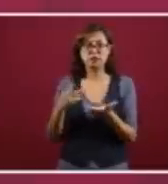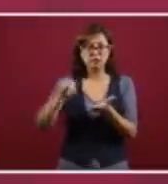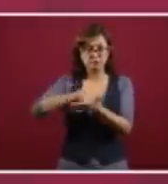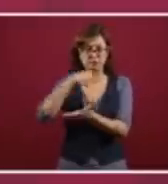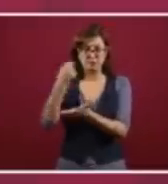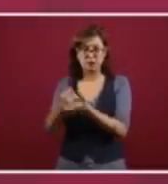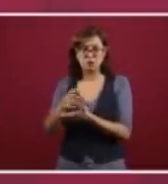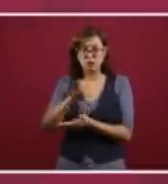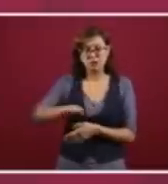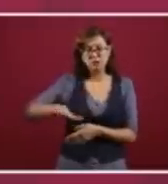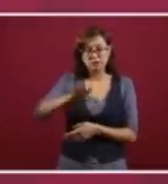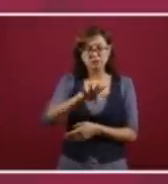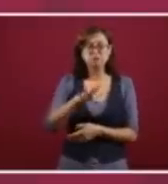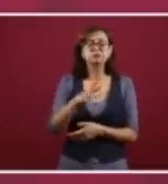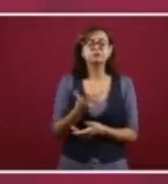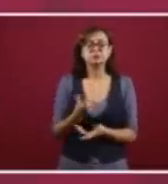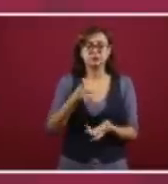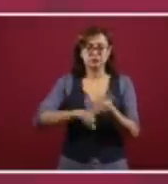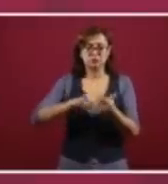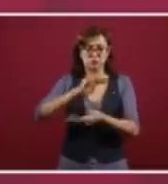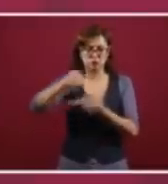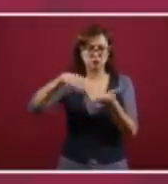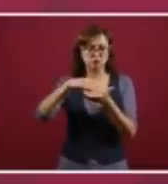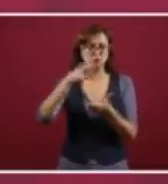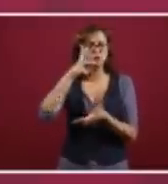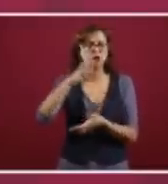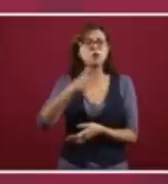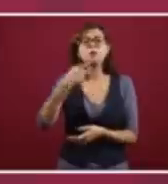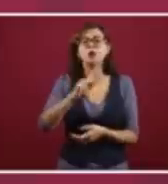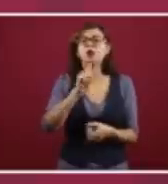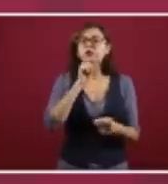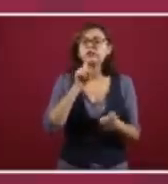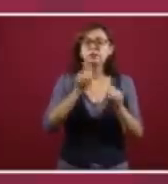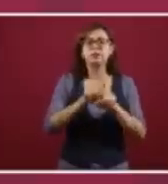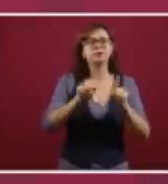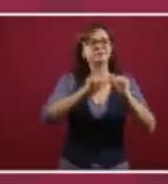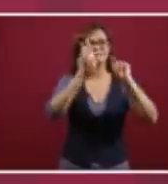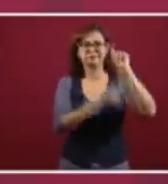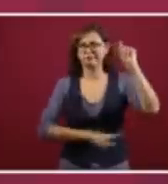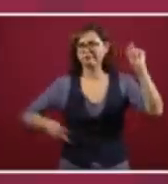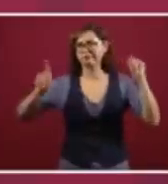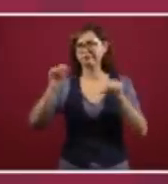Tamaulipas, también del país. Entonces,